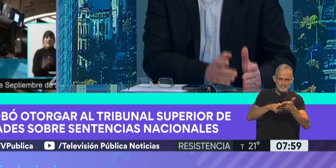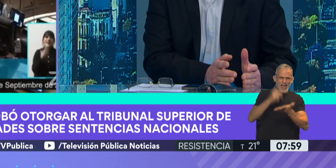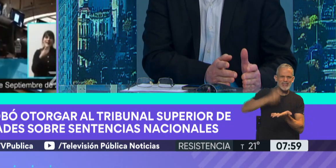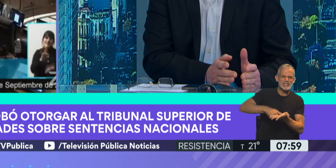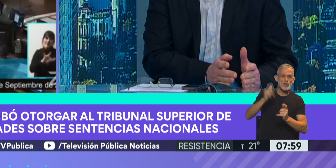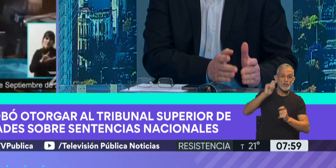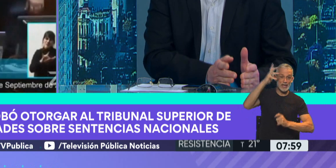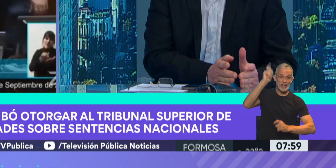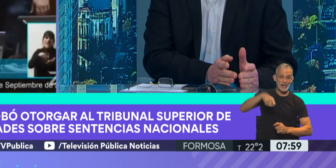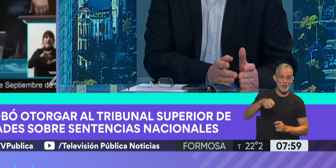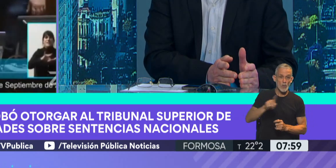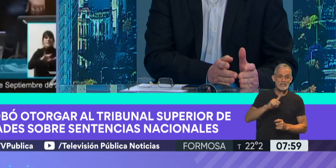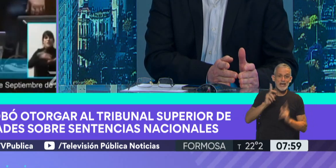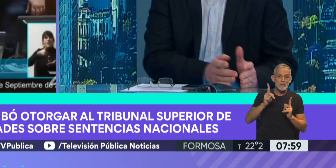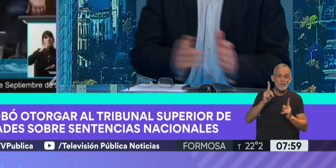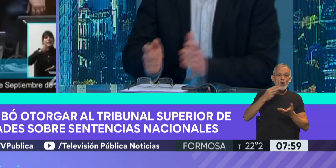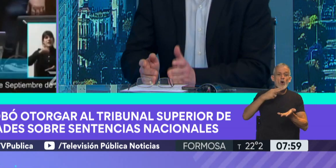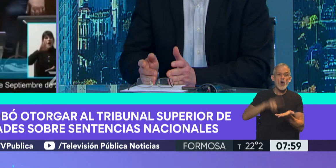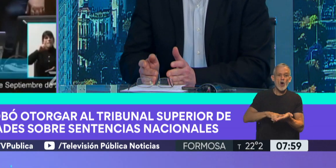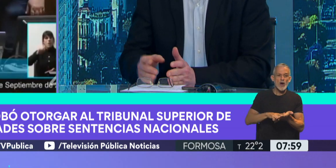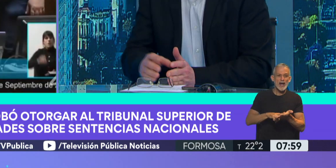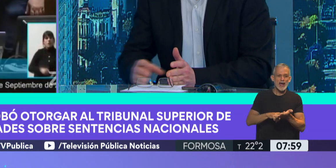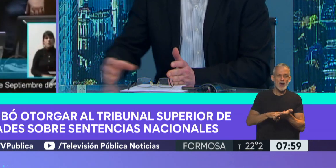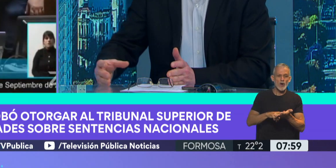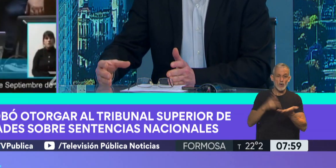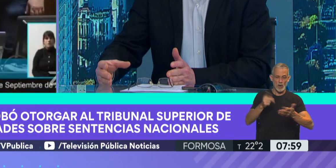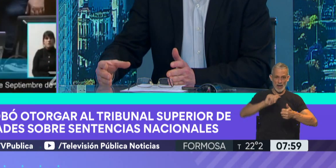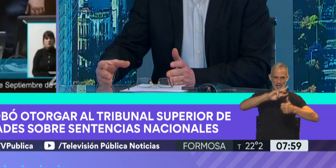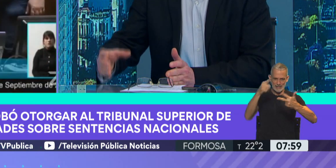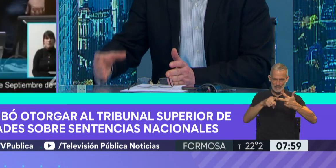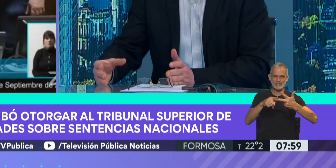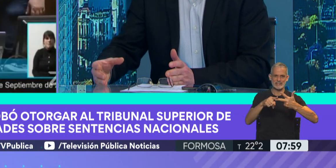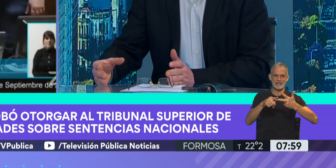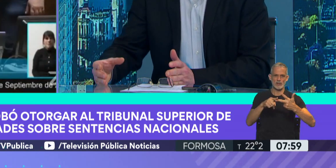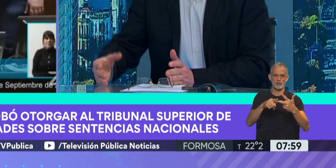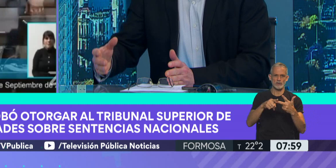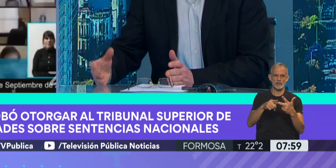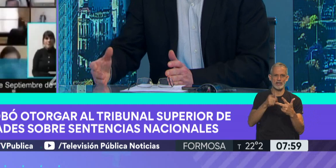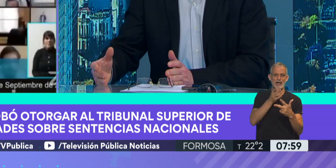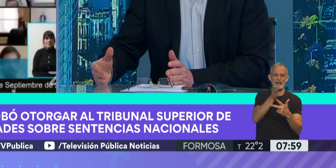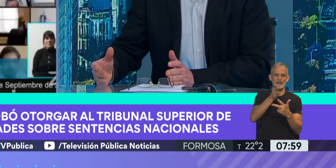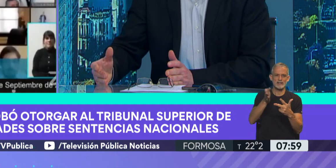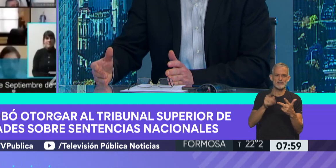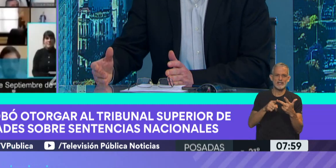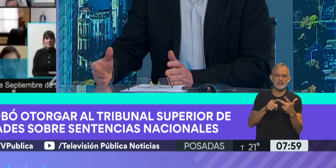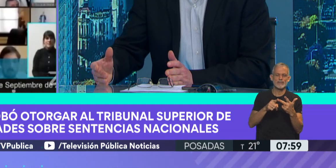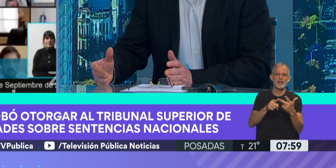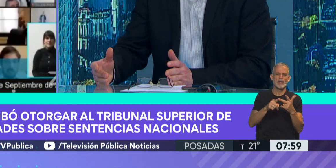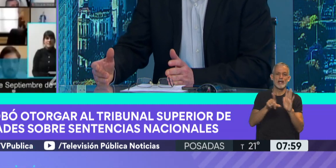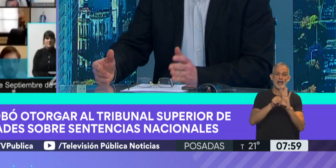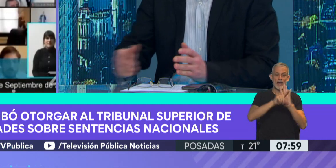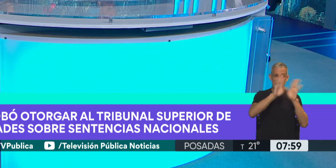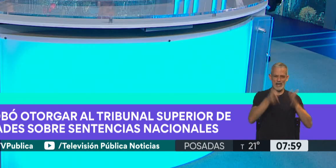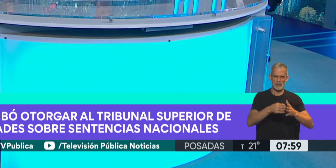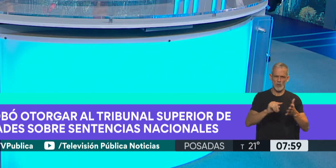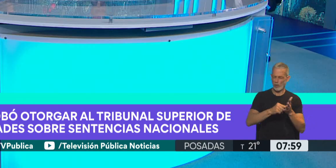de la jueza de la causa Correo. Y ahora, la tercera vía, lo intenta hacer el Poder Legislativo de la Ciudad de Buenos Aires. A